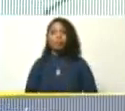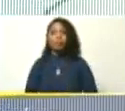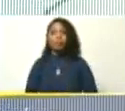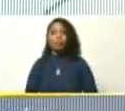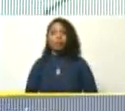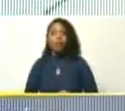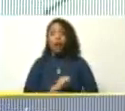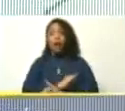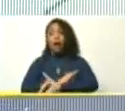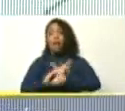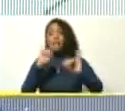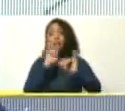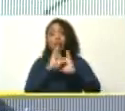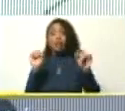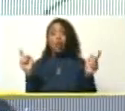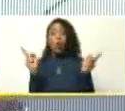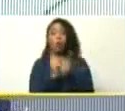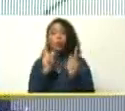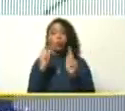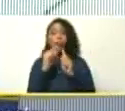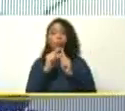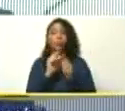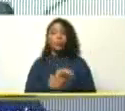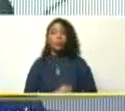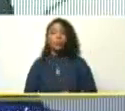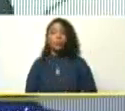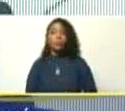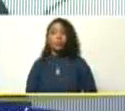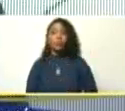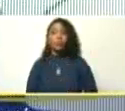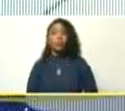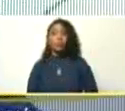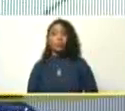Finalmente, para terminar estas cortas palabras,